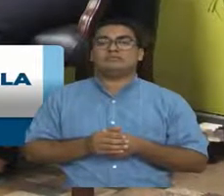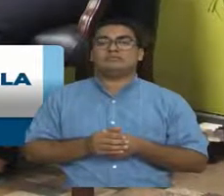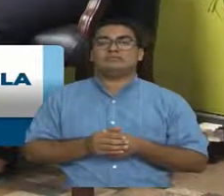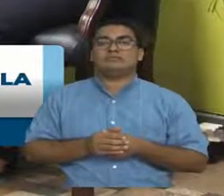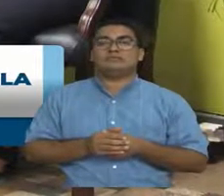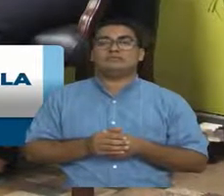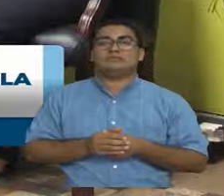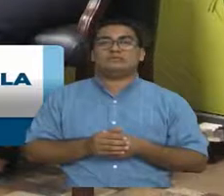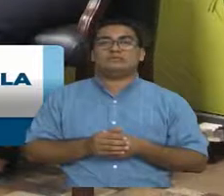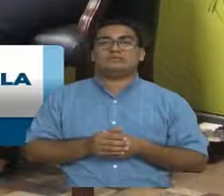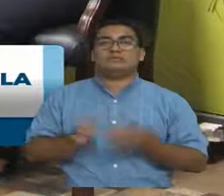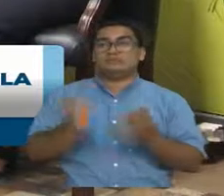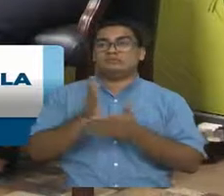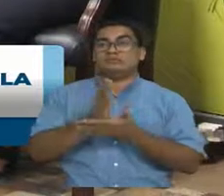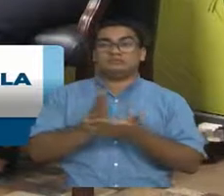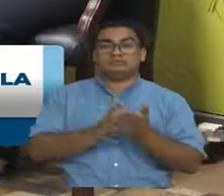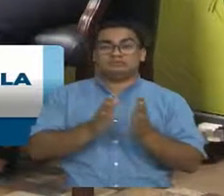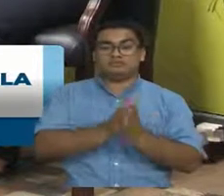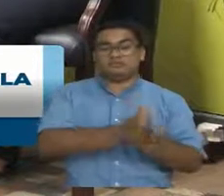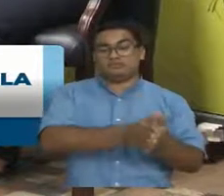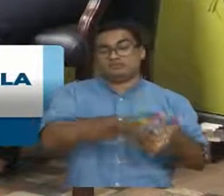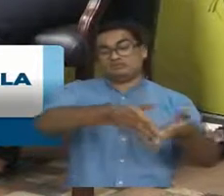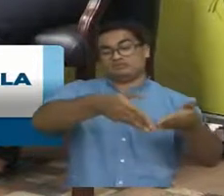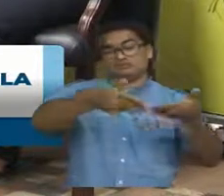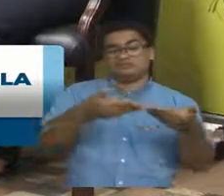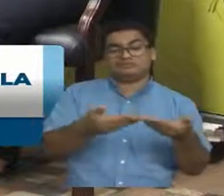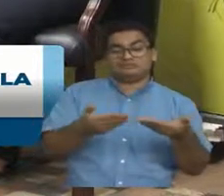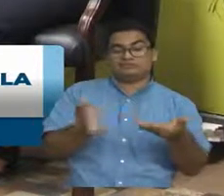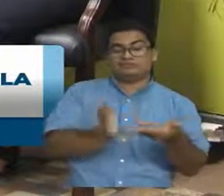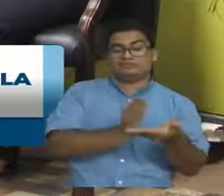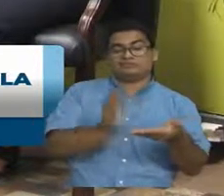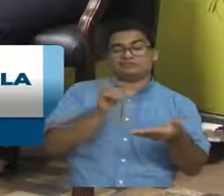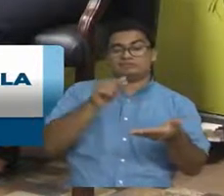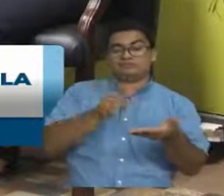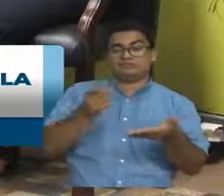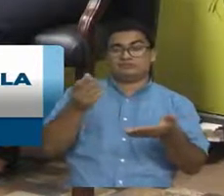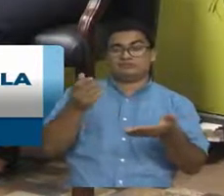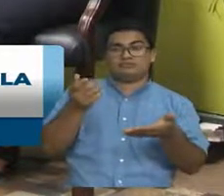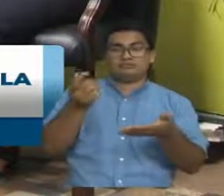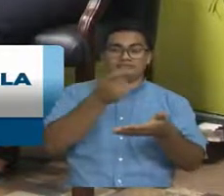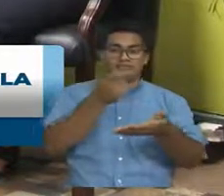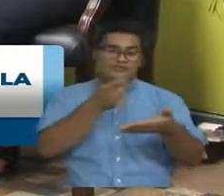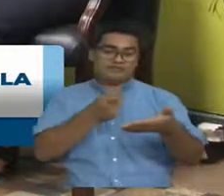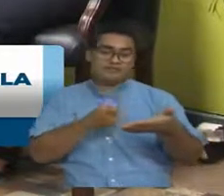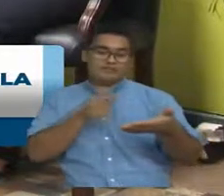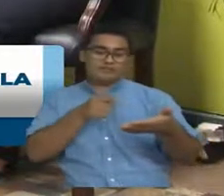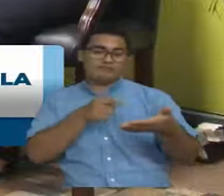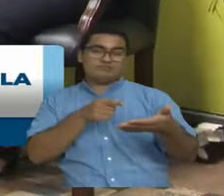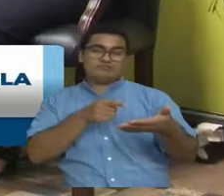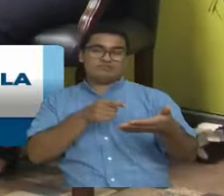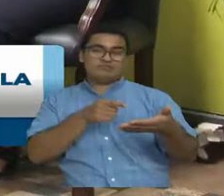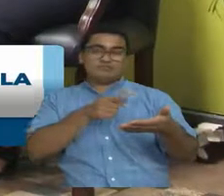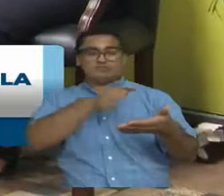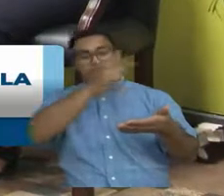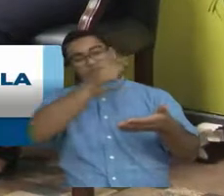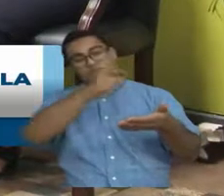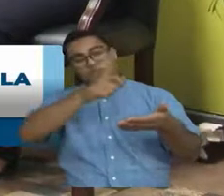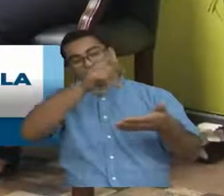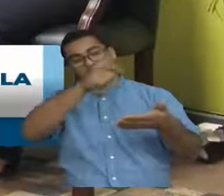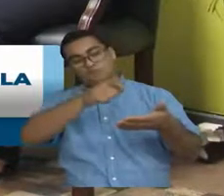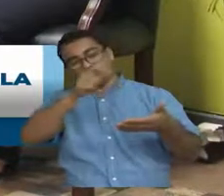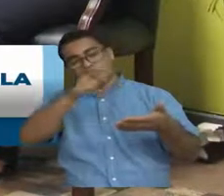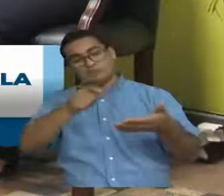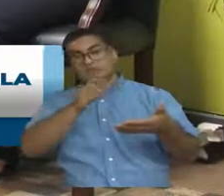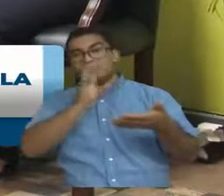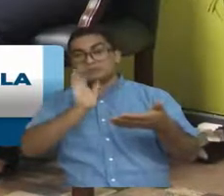con que se llama cartilla cartilla que traen dibujos y que los traen así también dibujados a medias y que